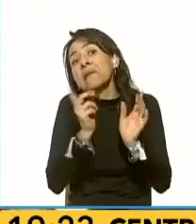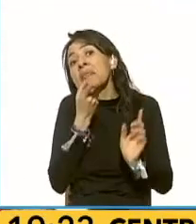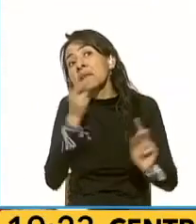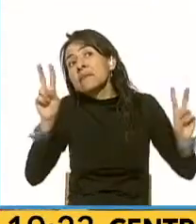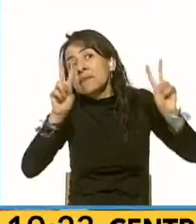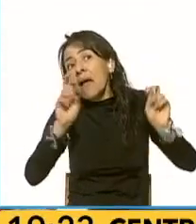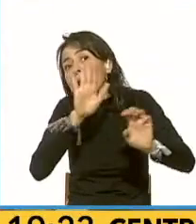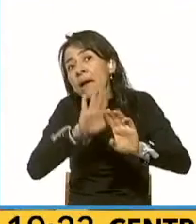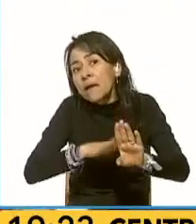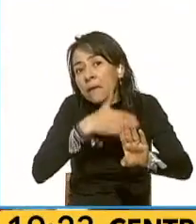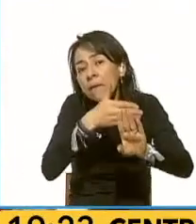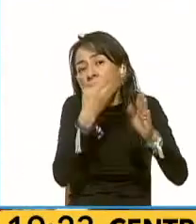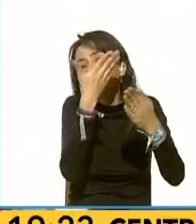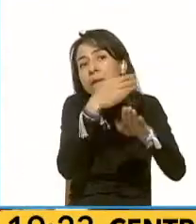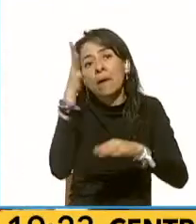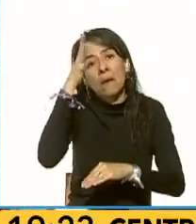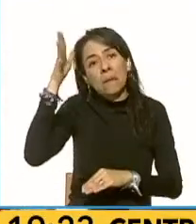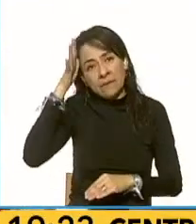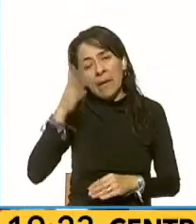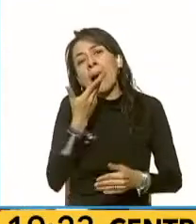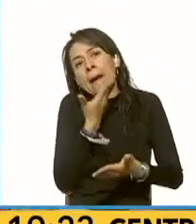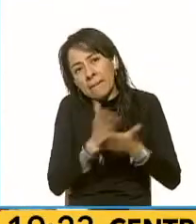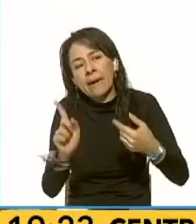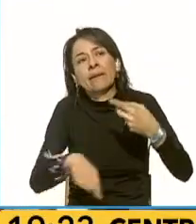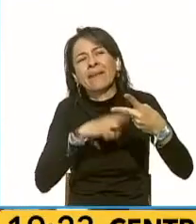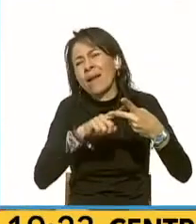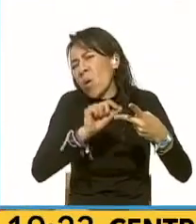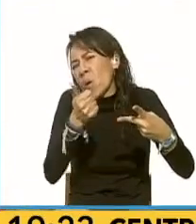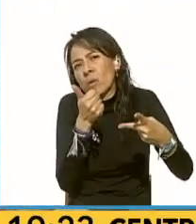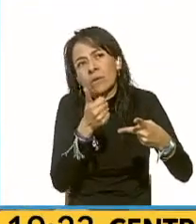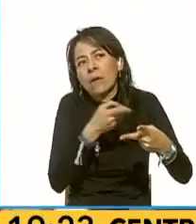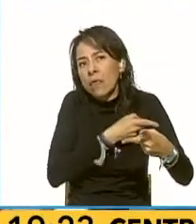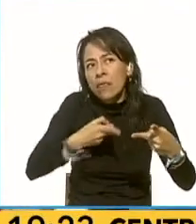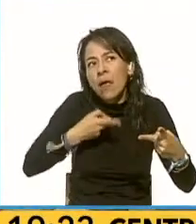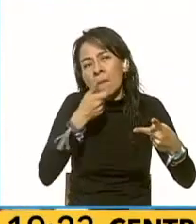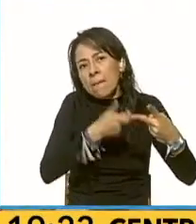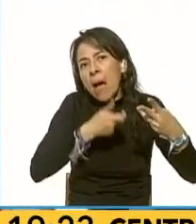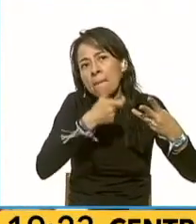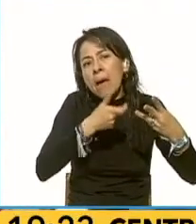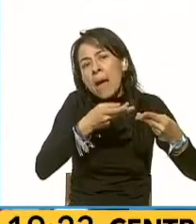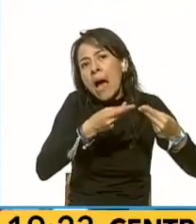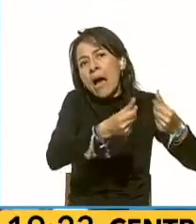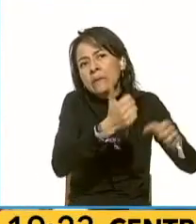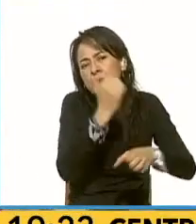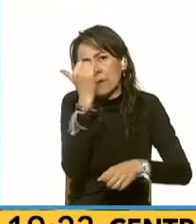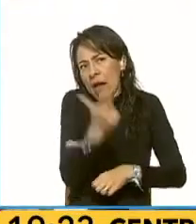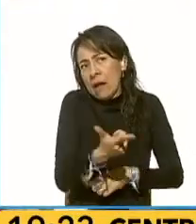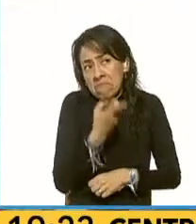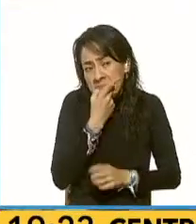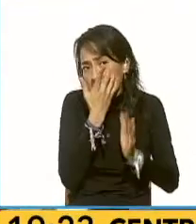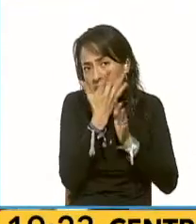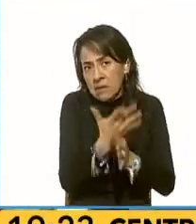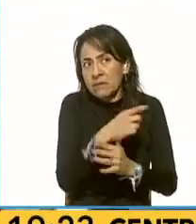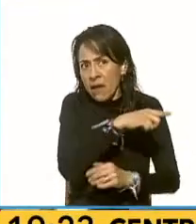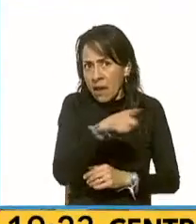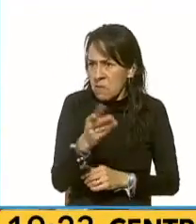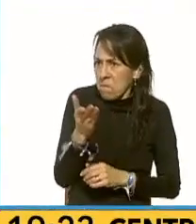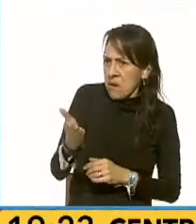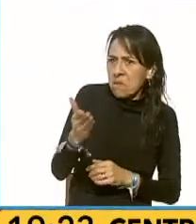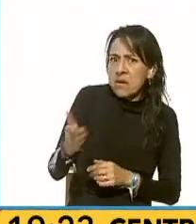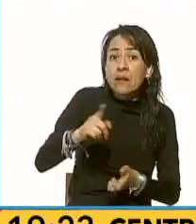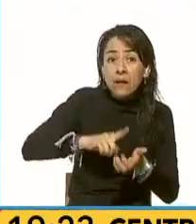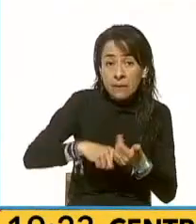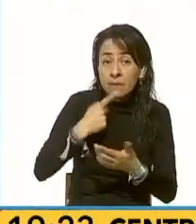cubrir otras indemnizaciones, gastos, en fin, una cantidad muy amplia de cosas que están exigiendo en la